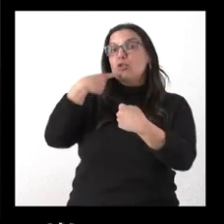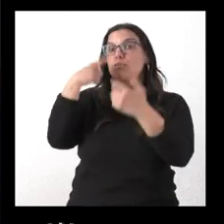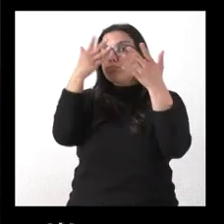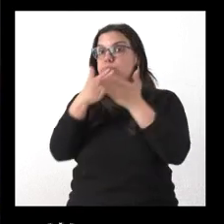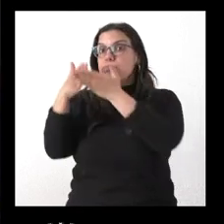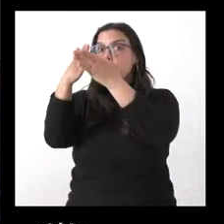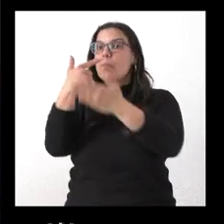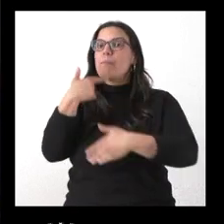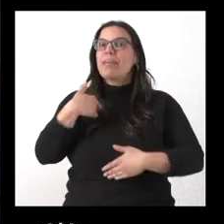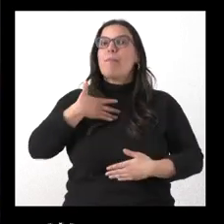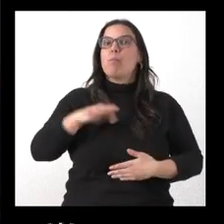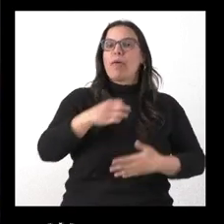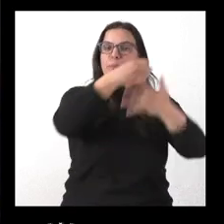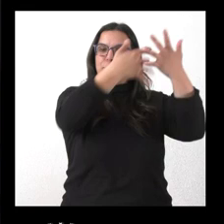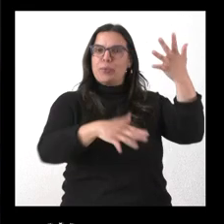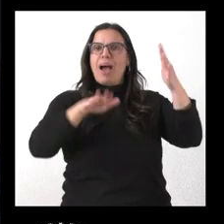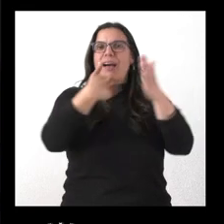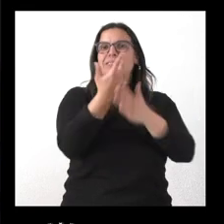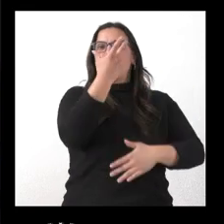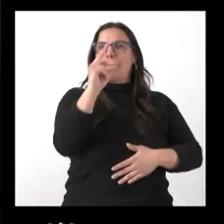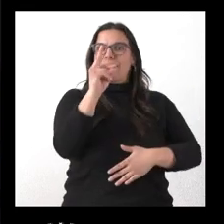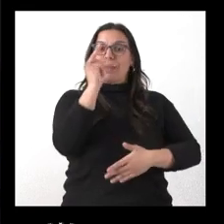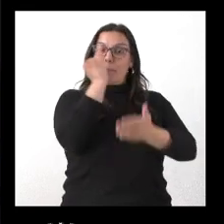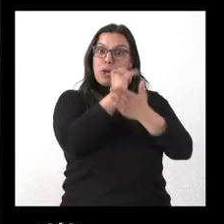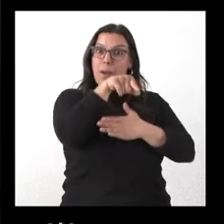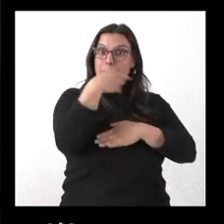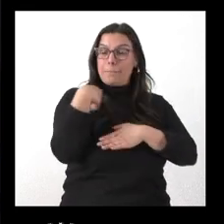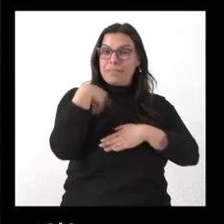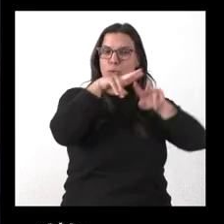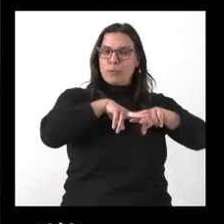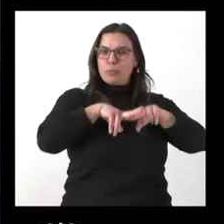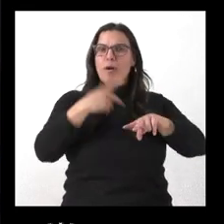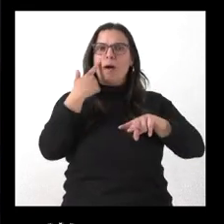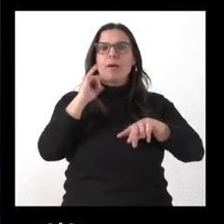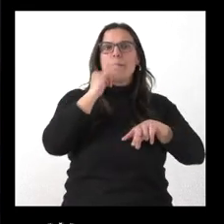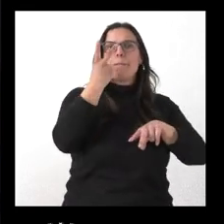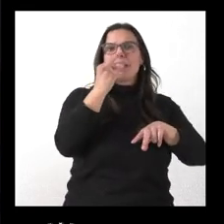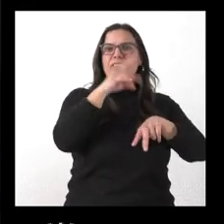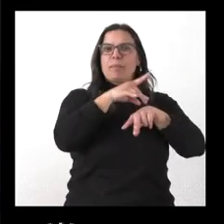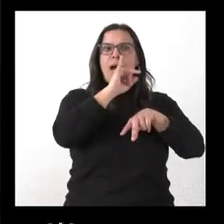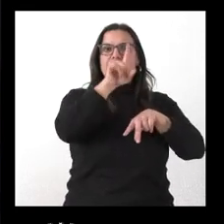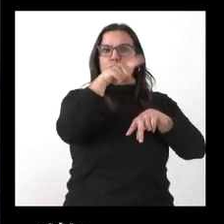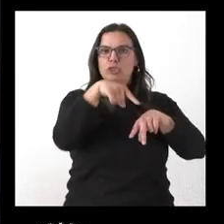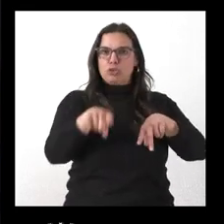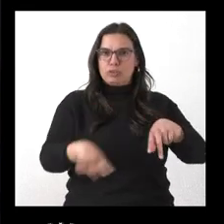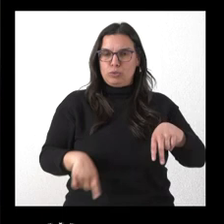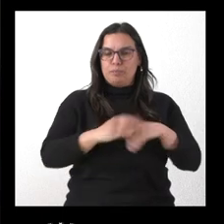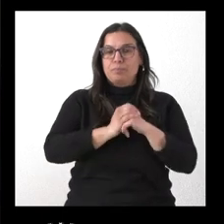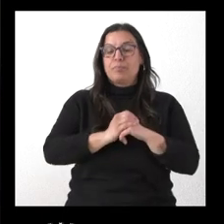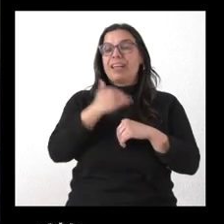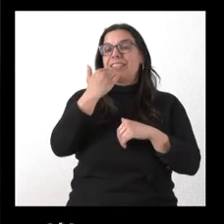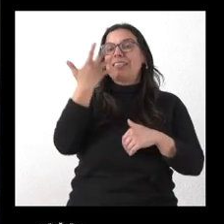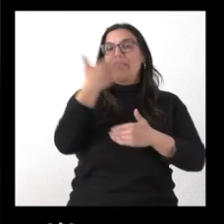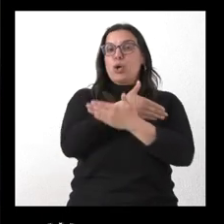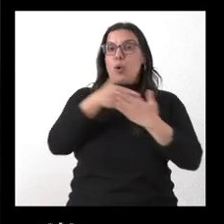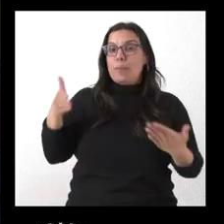enfermedades que puedan ser analizadas desde el punto de vista de este tipo de pruebas Casi cinco millones es lo que designaremos